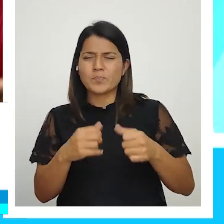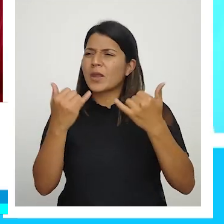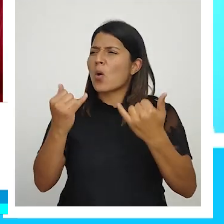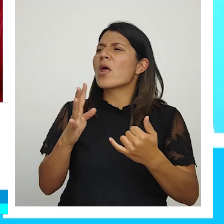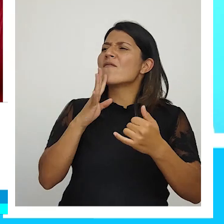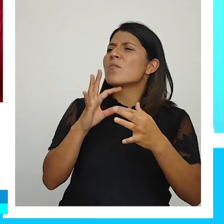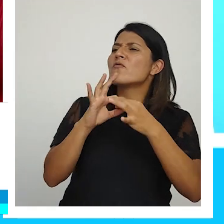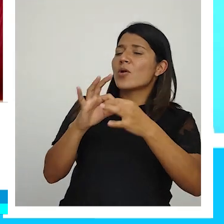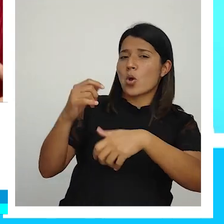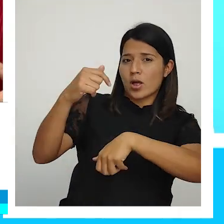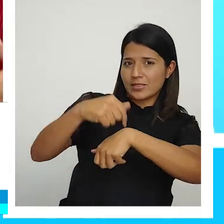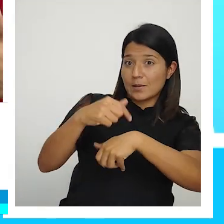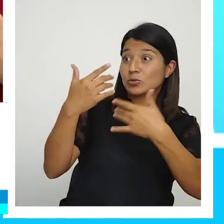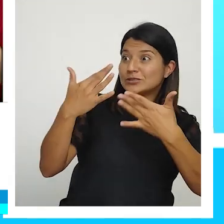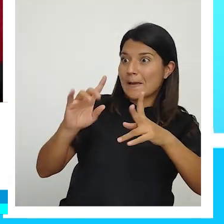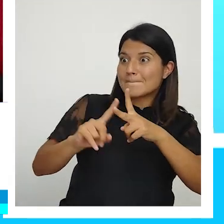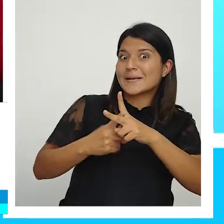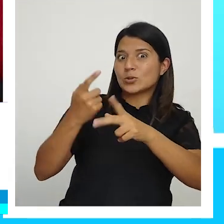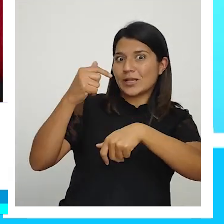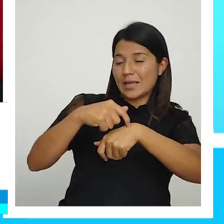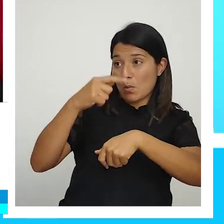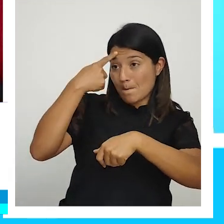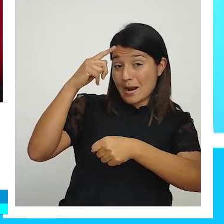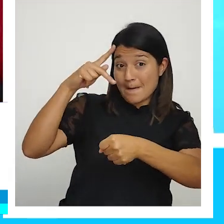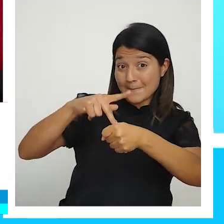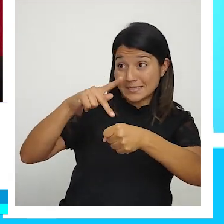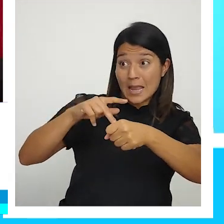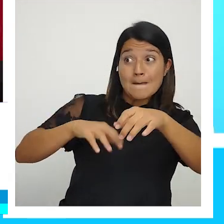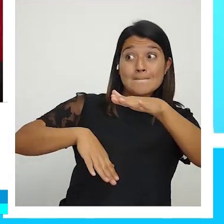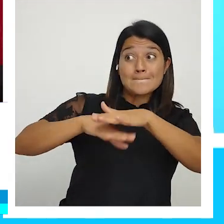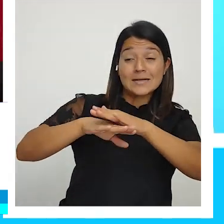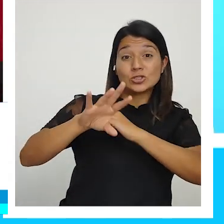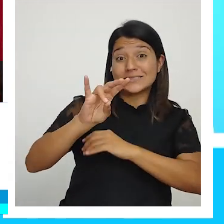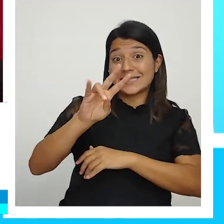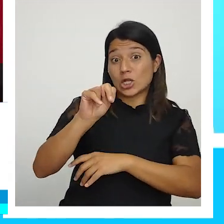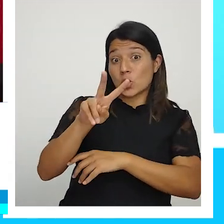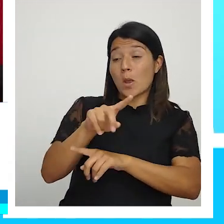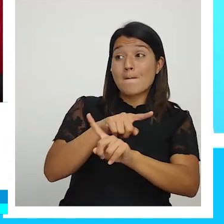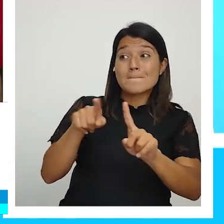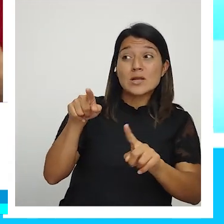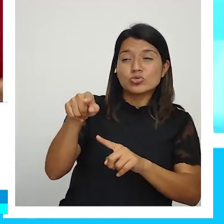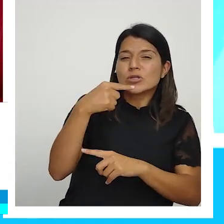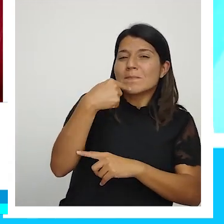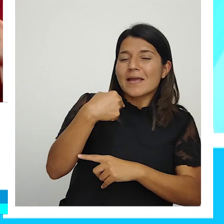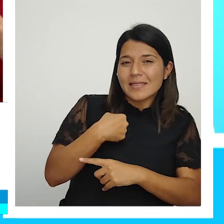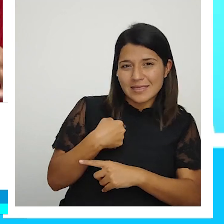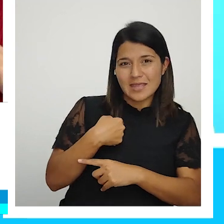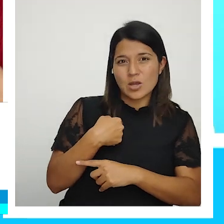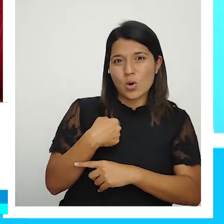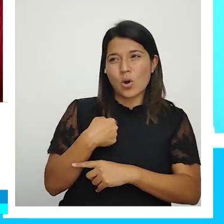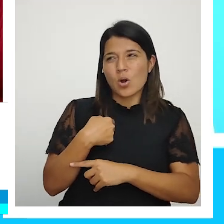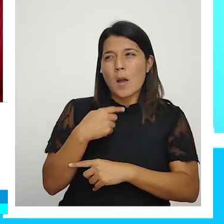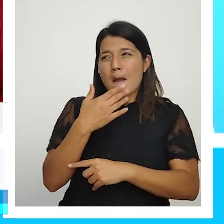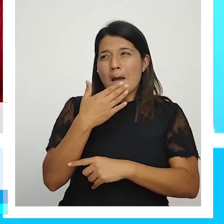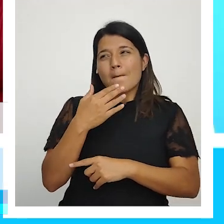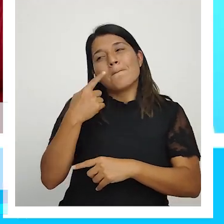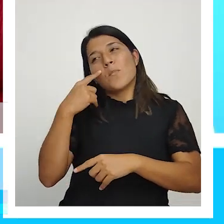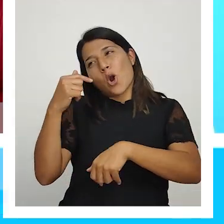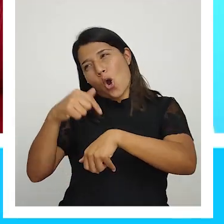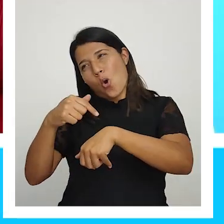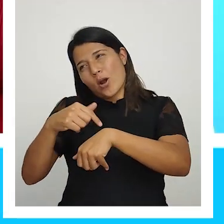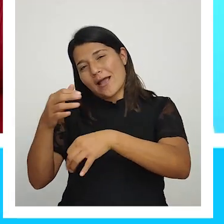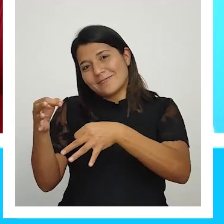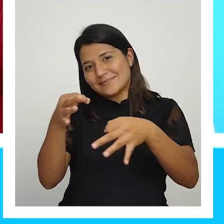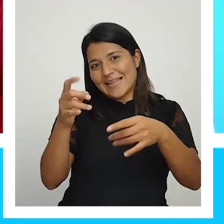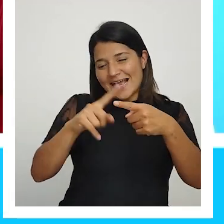ya están abiertas las convocatorias, se mantienen hasta el 7 de noviembre, pero usted me decía que por una cuestión horaria sería hasta el 6, tal vez sí podemos ampliar un poquito. Claro que